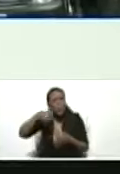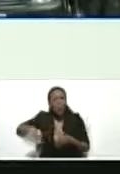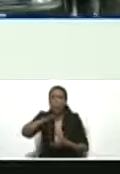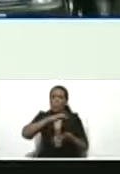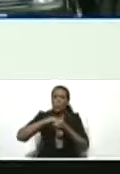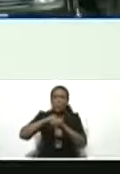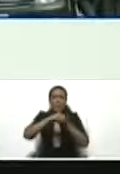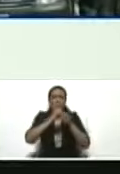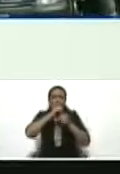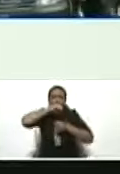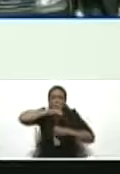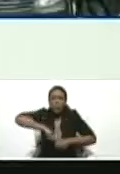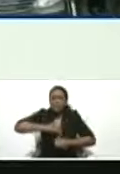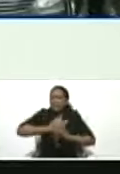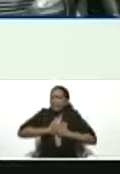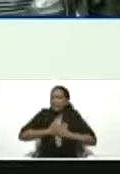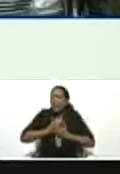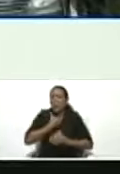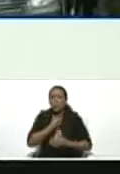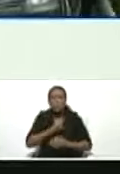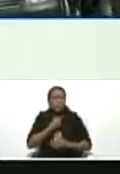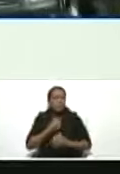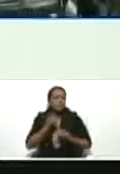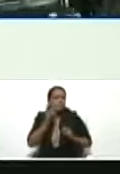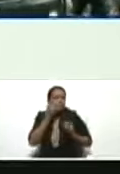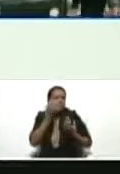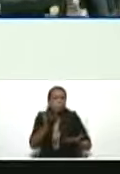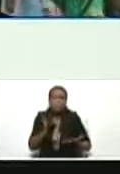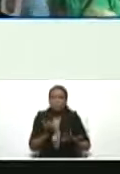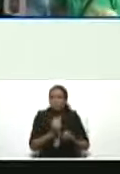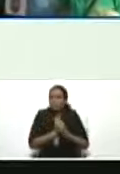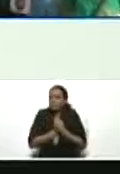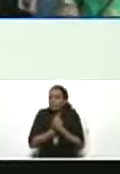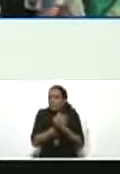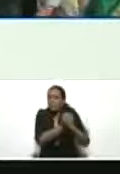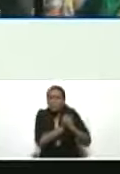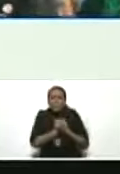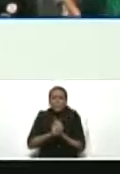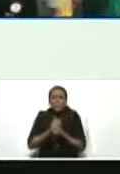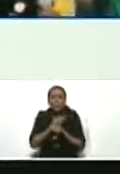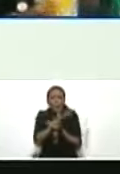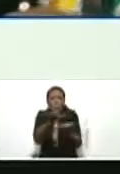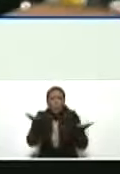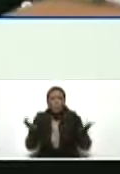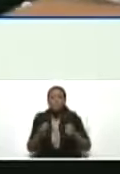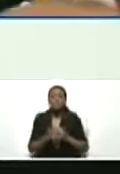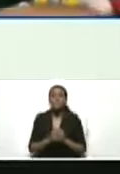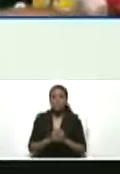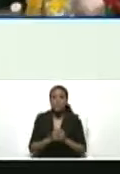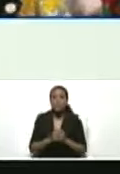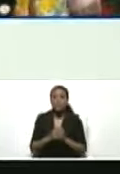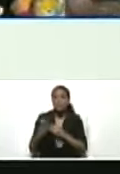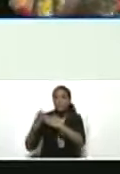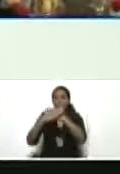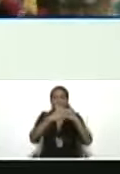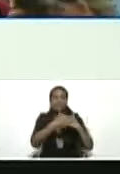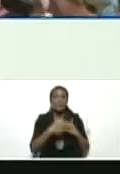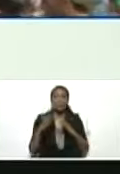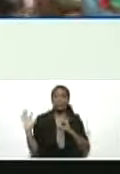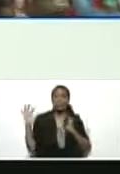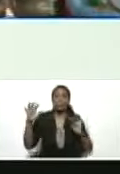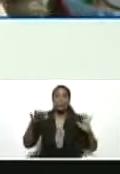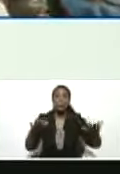amor incondicional Pasional del pueblo trujillano Y betijoque entonces